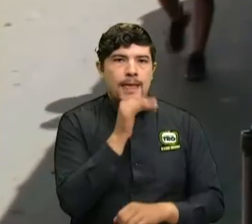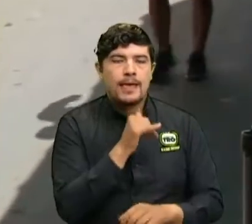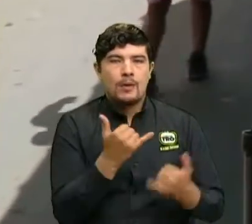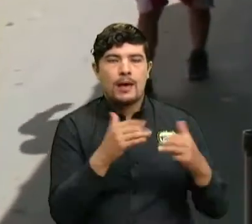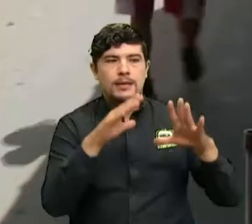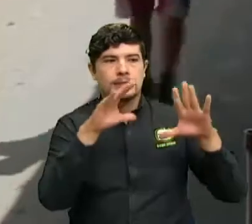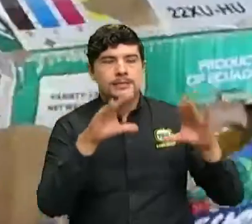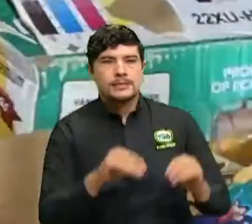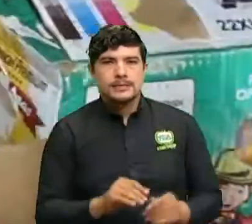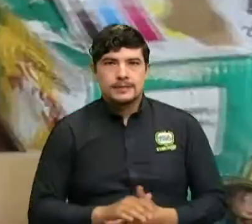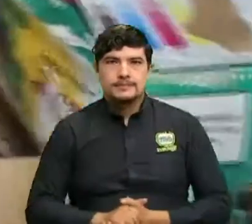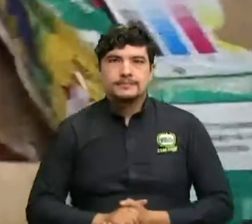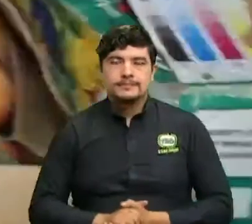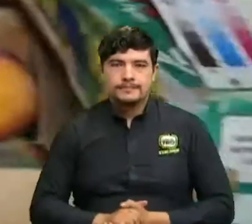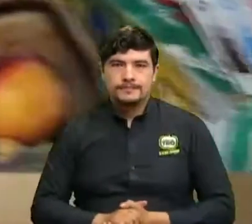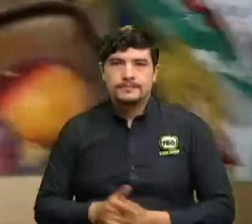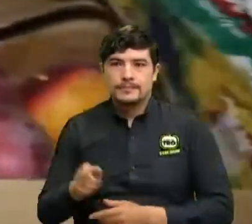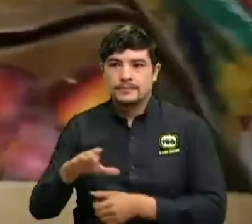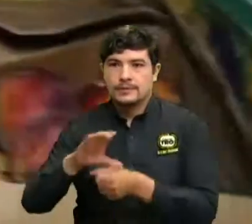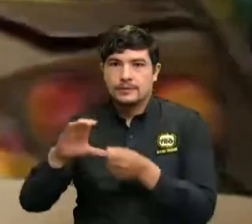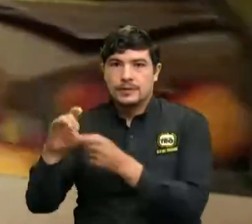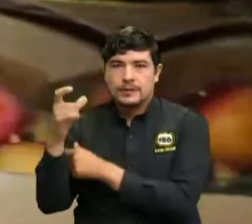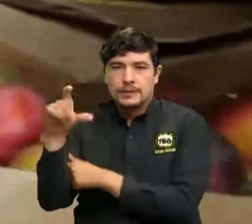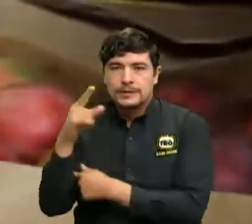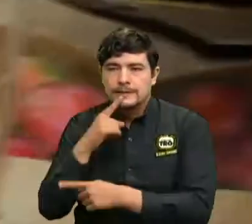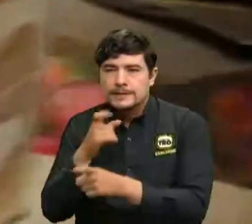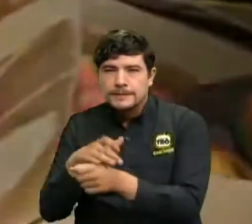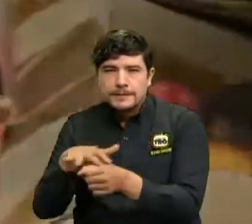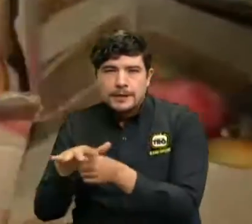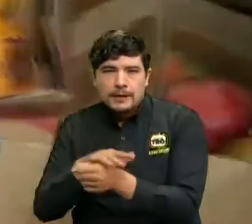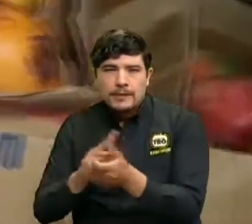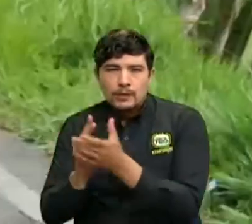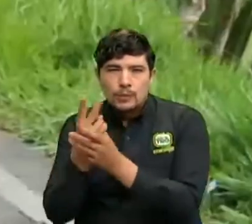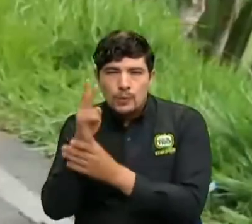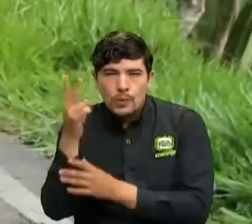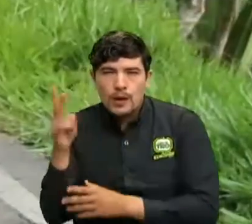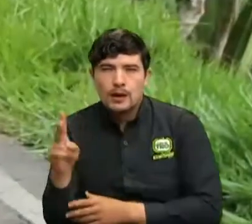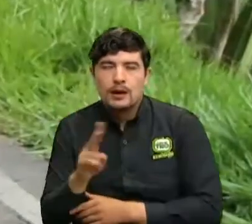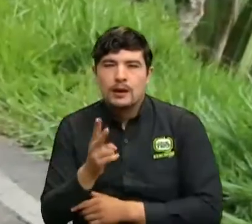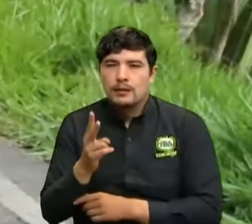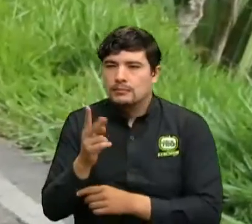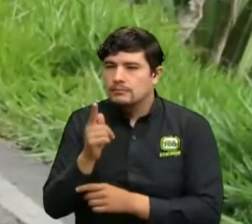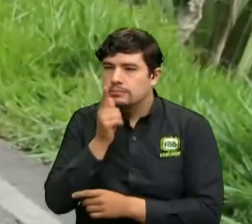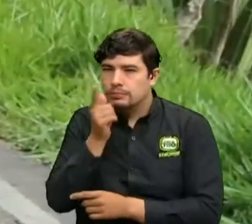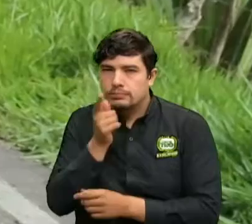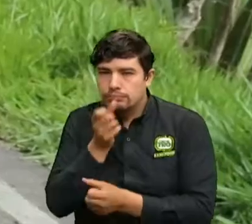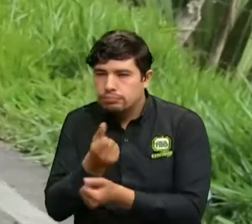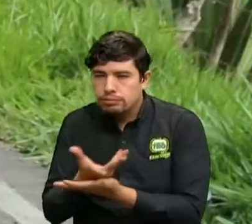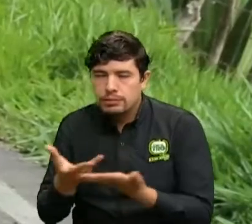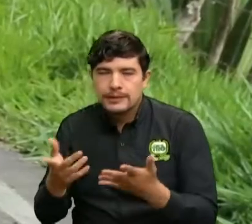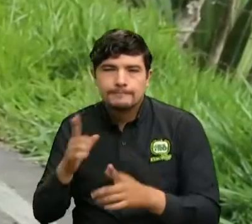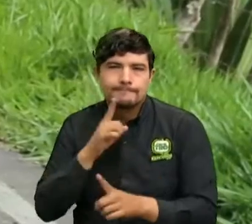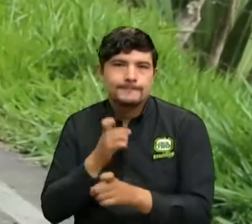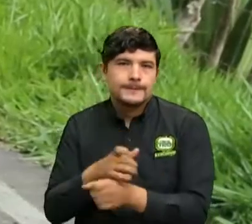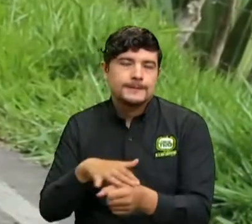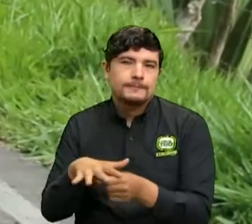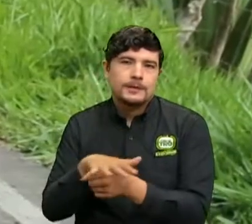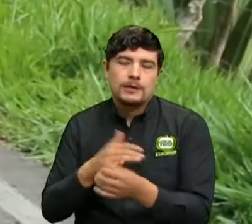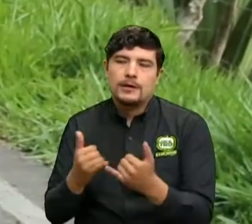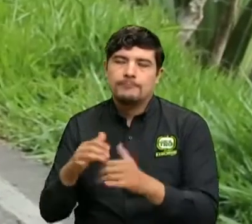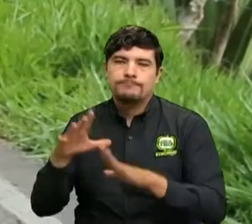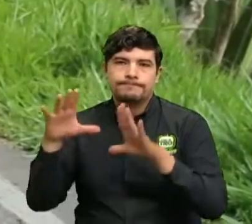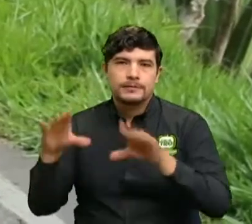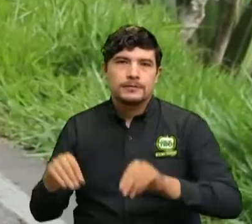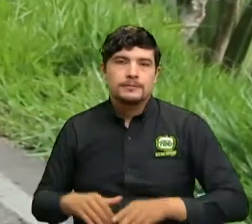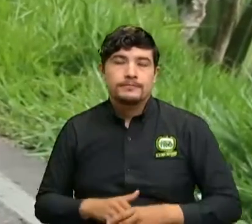también comienza a sentirse ante el desabastecimiento de hortalizas y verduras. Y mire, ante ese difícil panorama también se le suma que